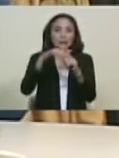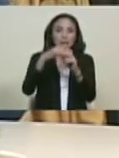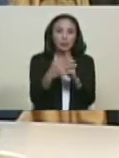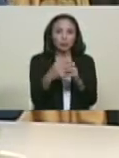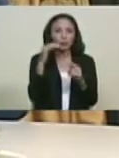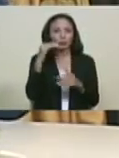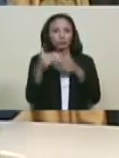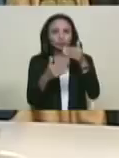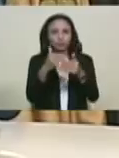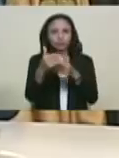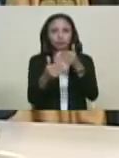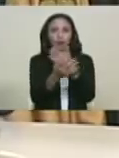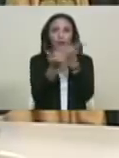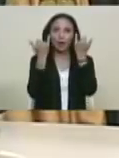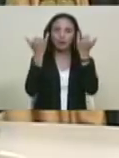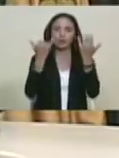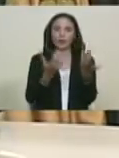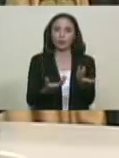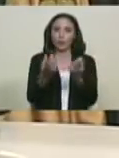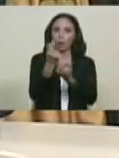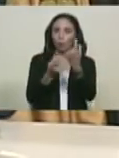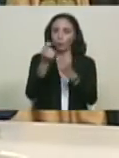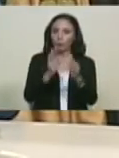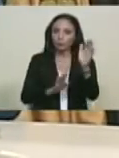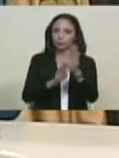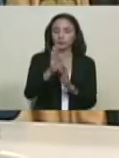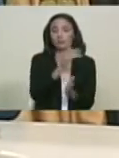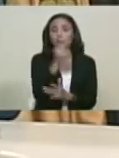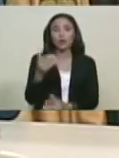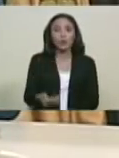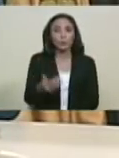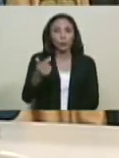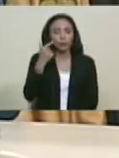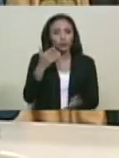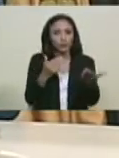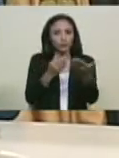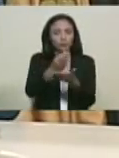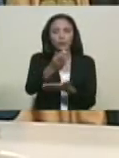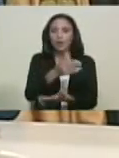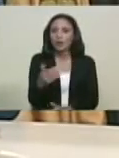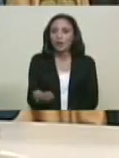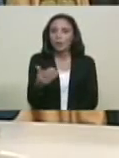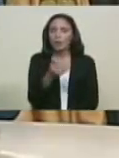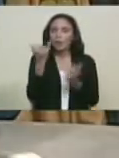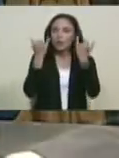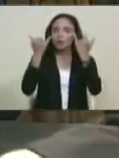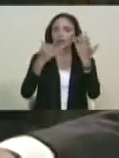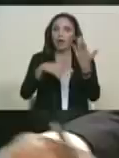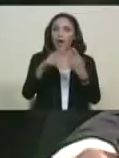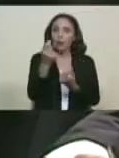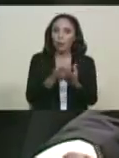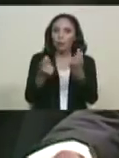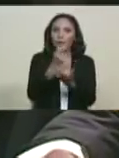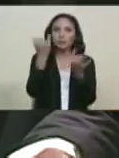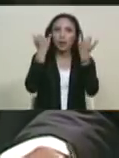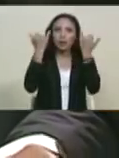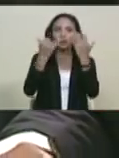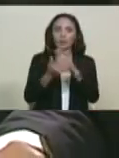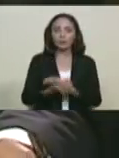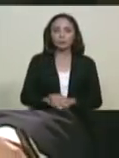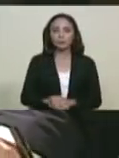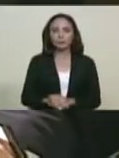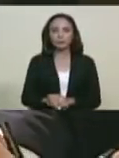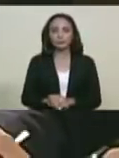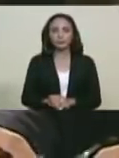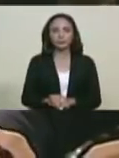que van a marcar esta nueva economía eso es vital en la estrategia económica en la doctrina que estamos asumiendo es vital